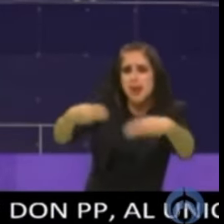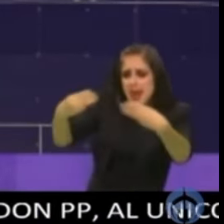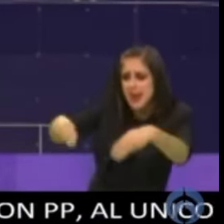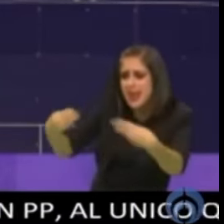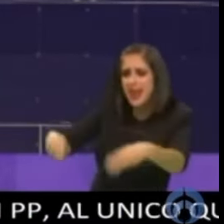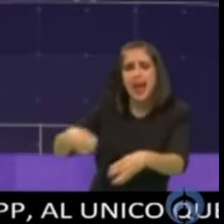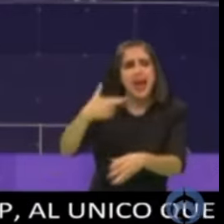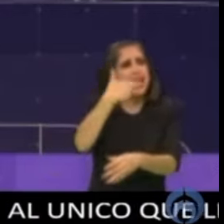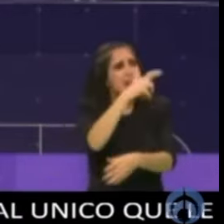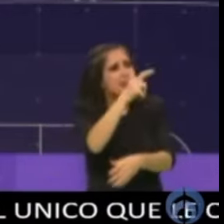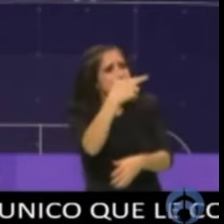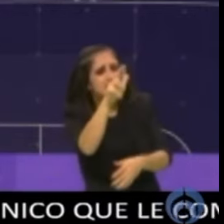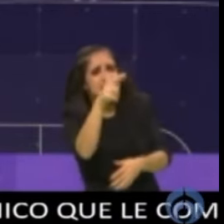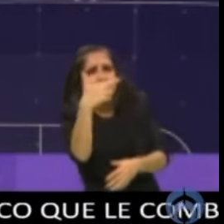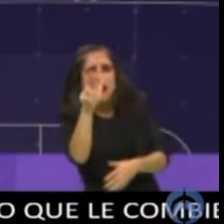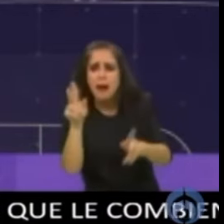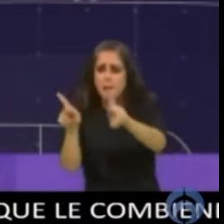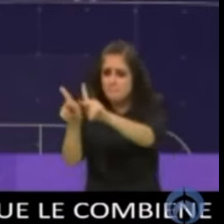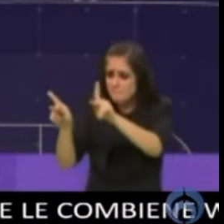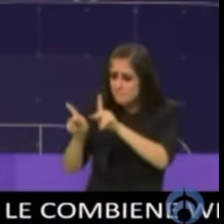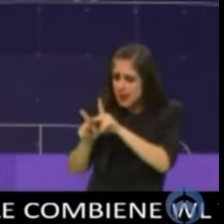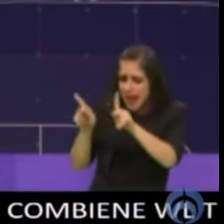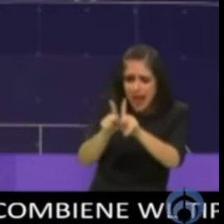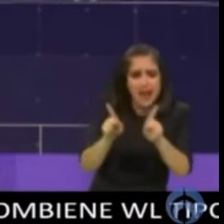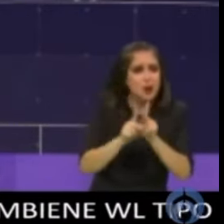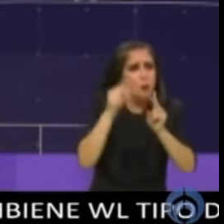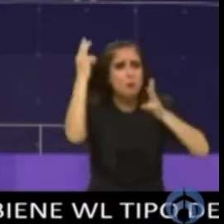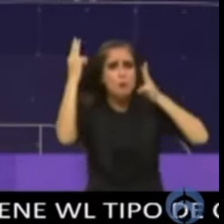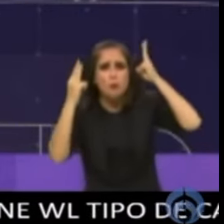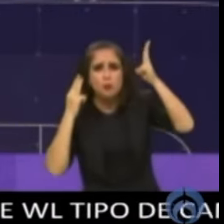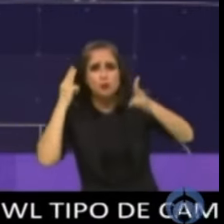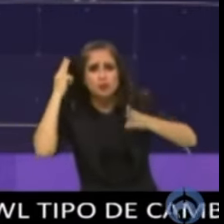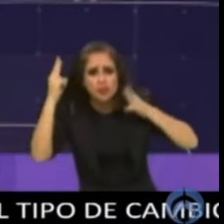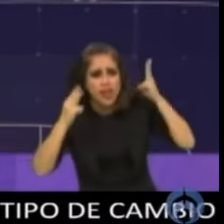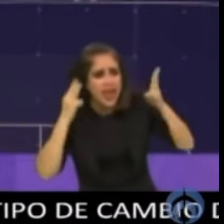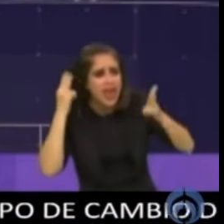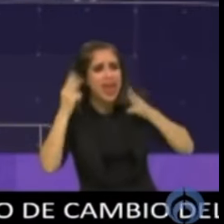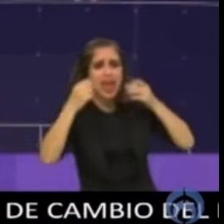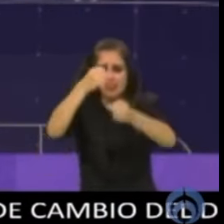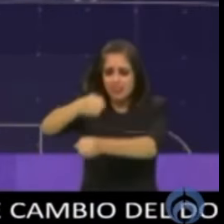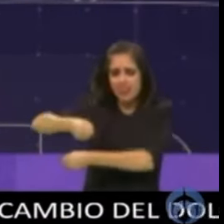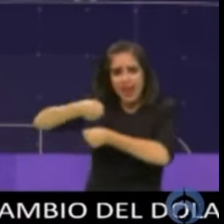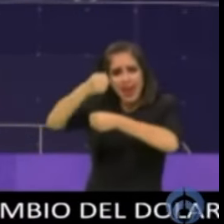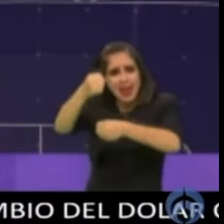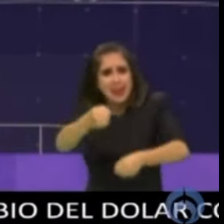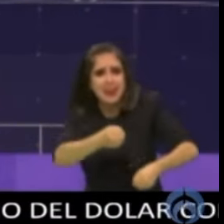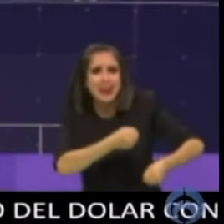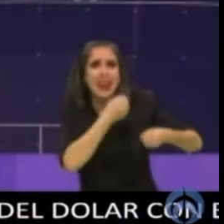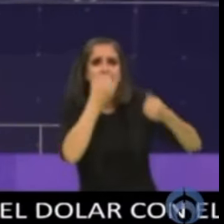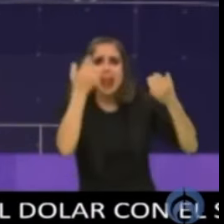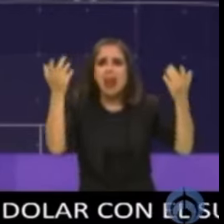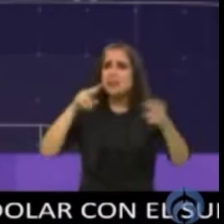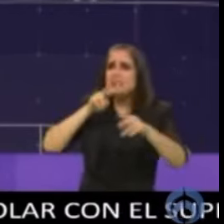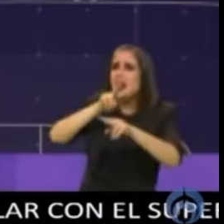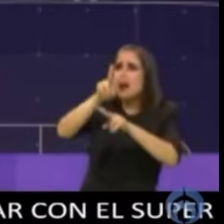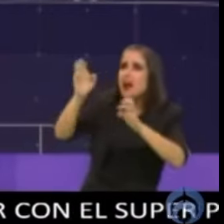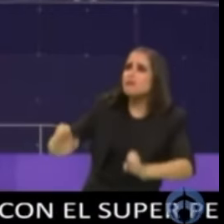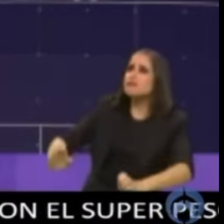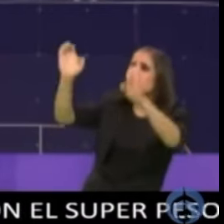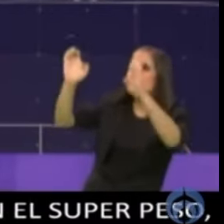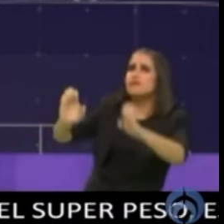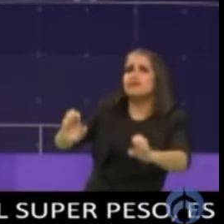que de las delegaciones de la Ciudad de México es la que tiene mejores indicadores